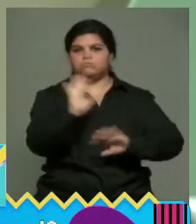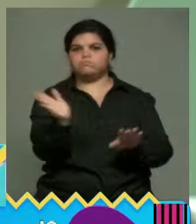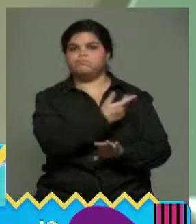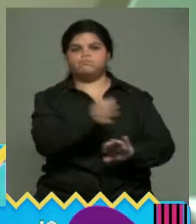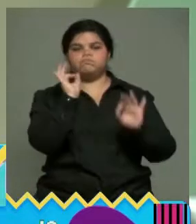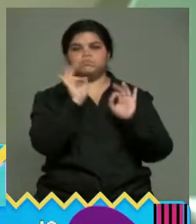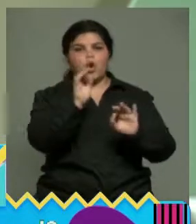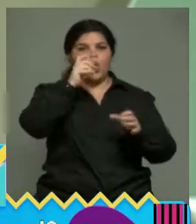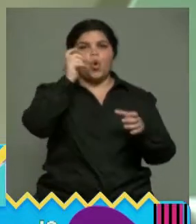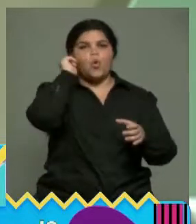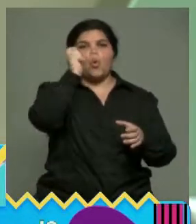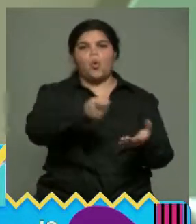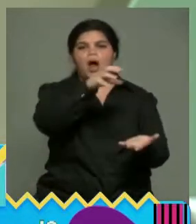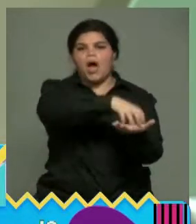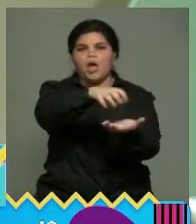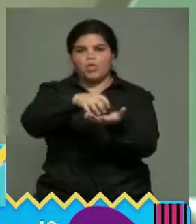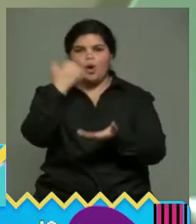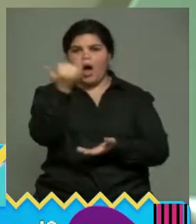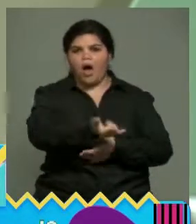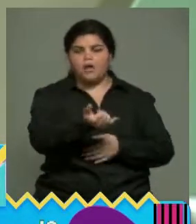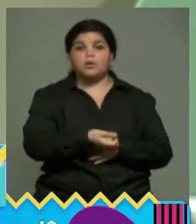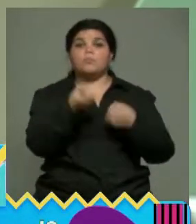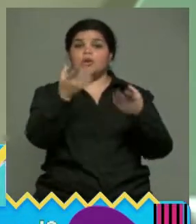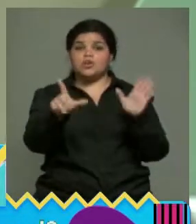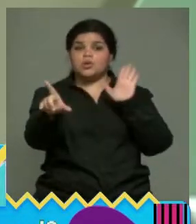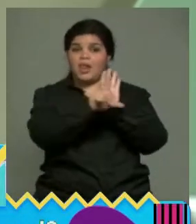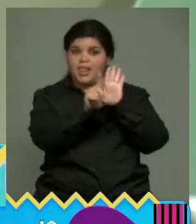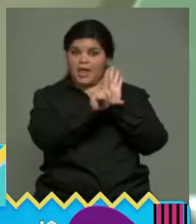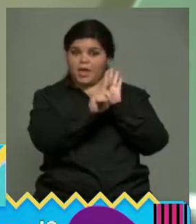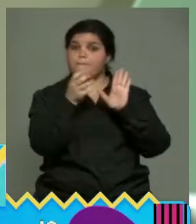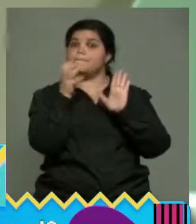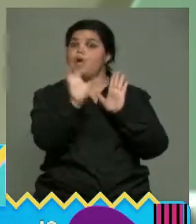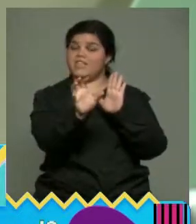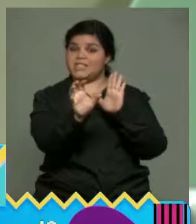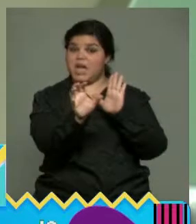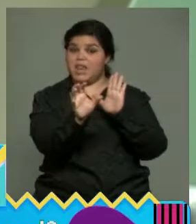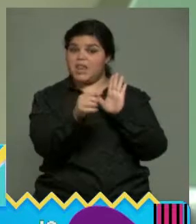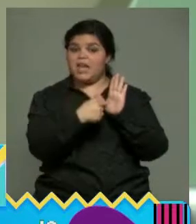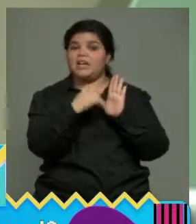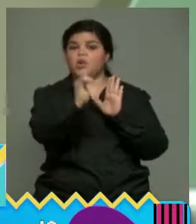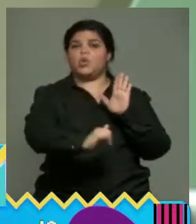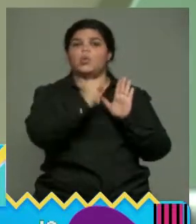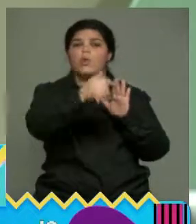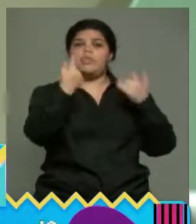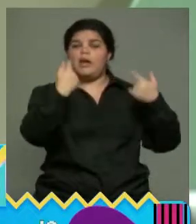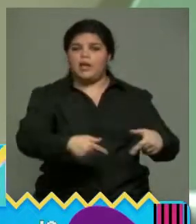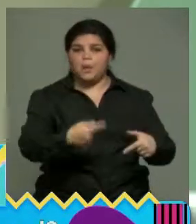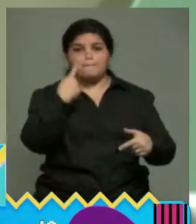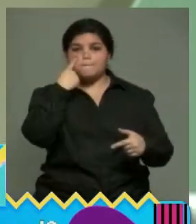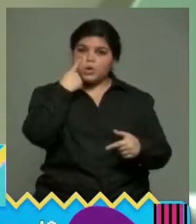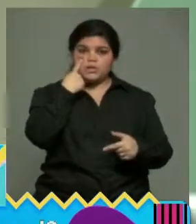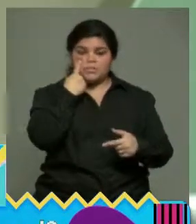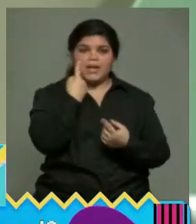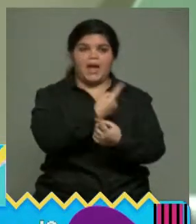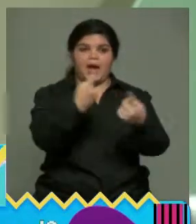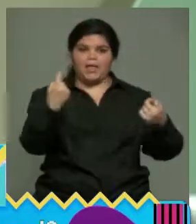todos los juzgados. Por eso una de las modificaciones de la ley provincial es que cada municipio, antes